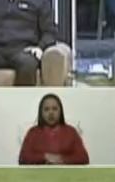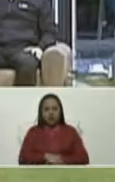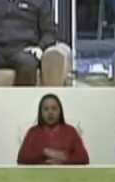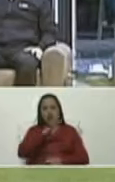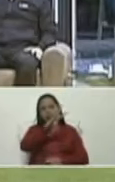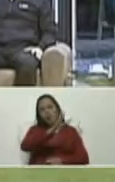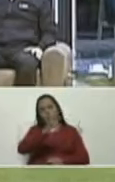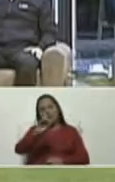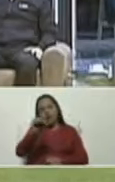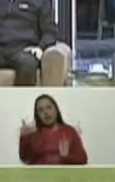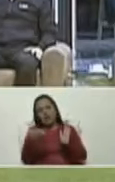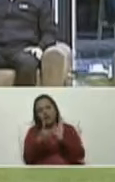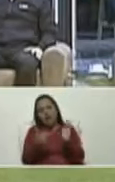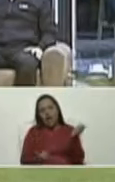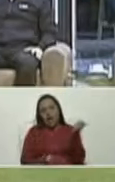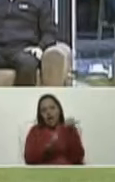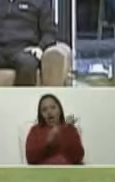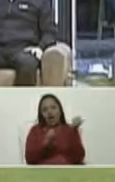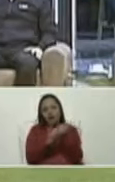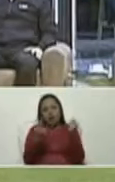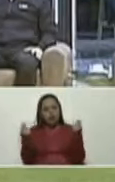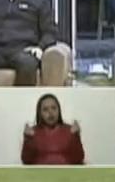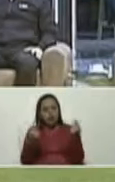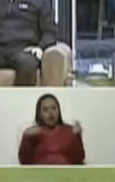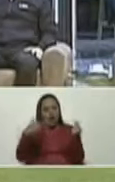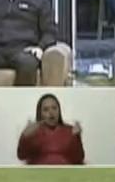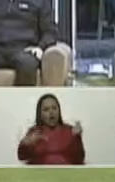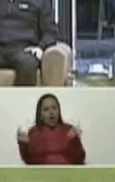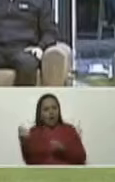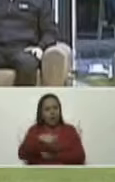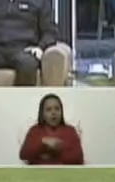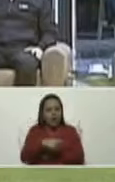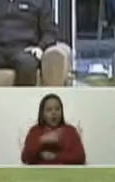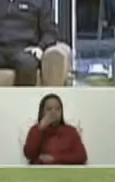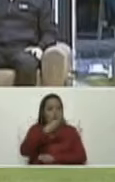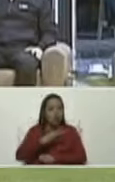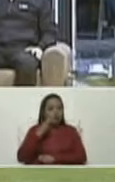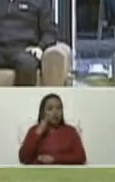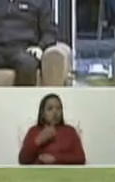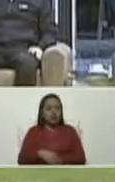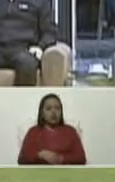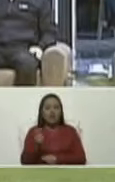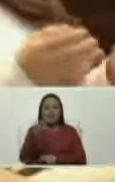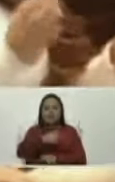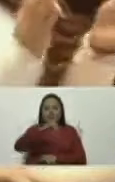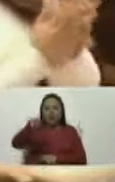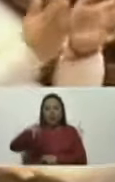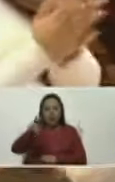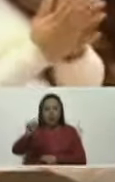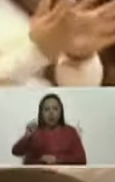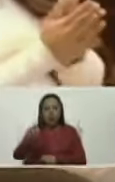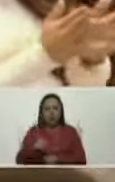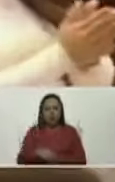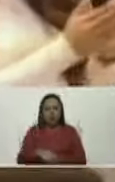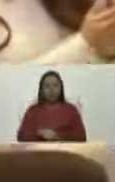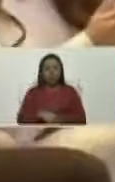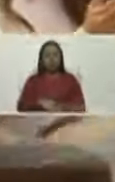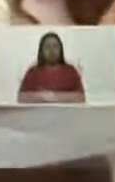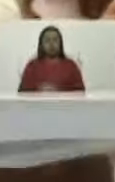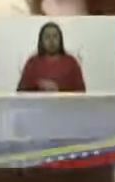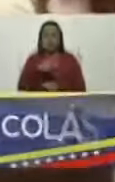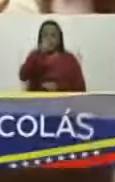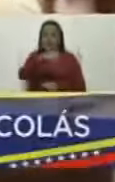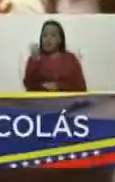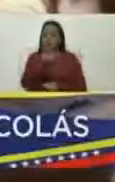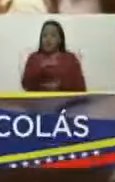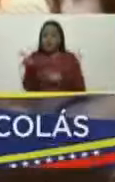40.000 financiamientos mensuales para la juventud en el mes de junio. Ya este mes